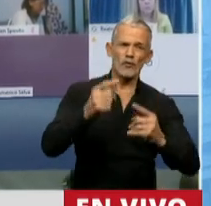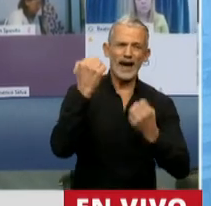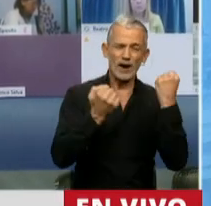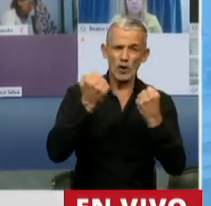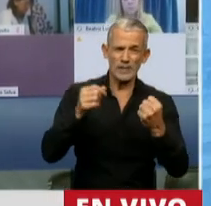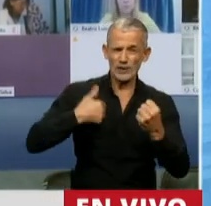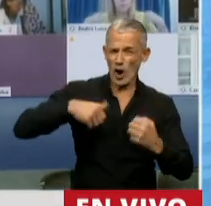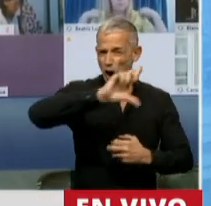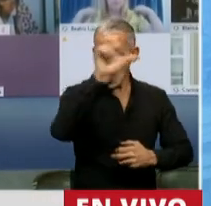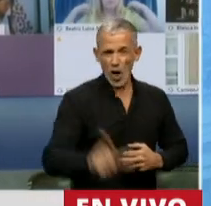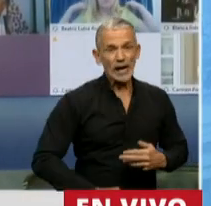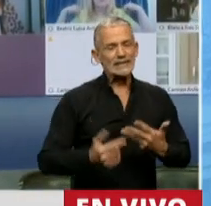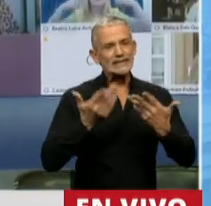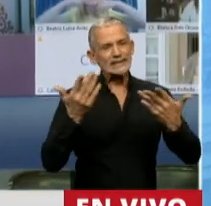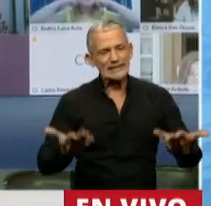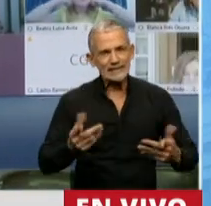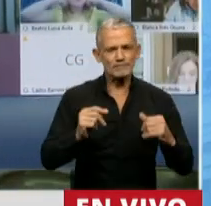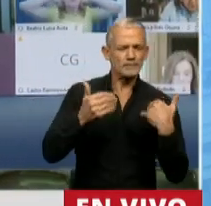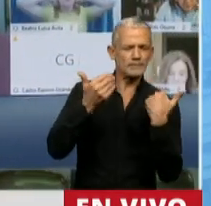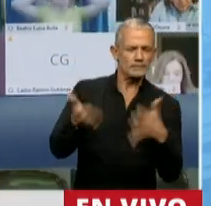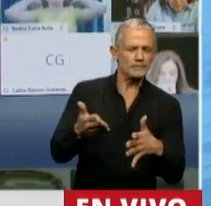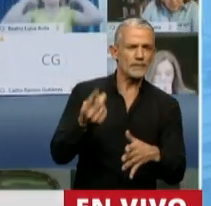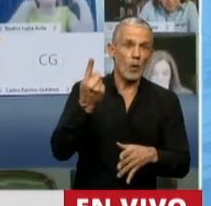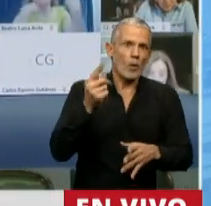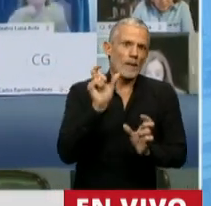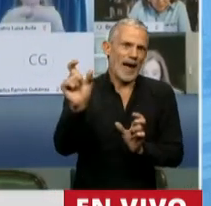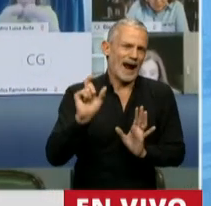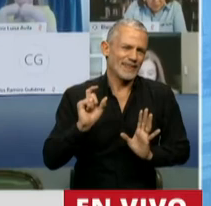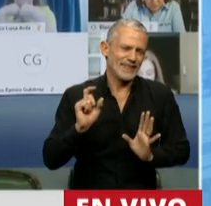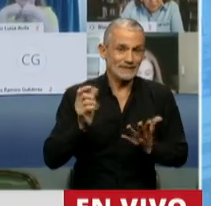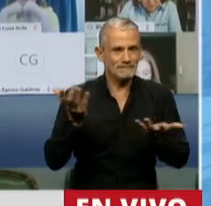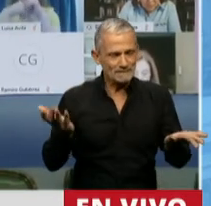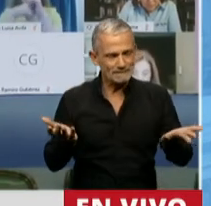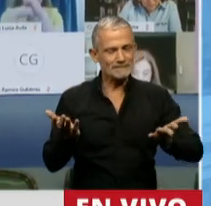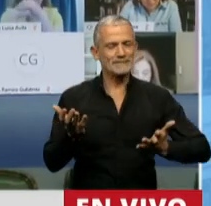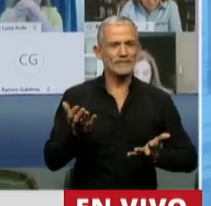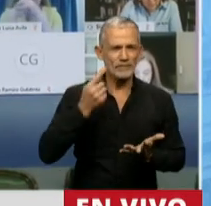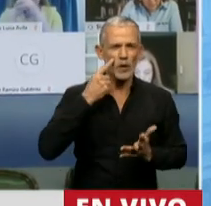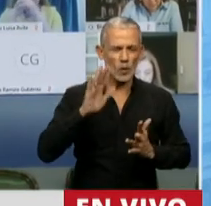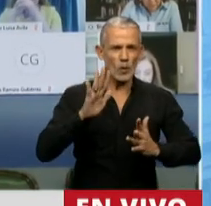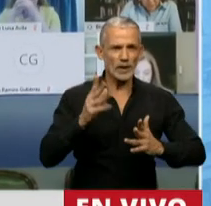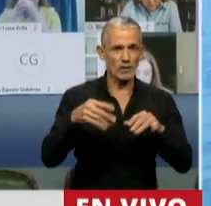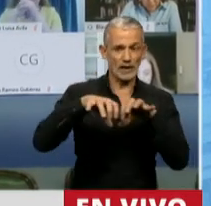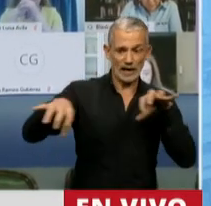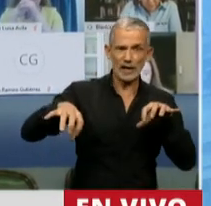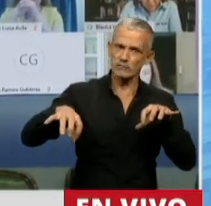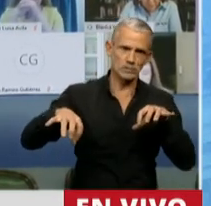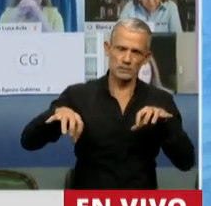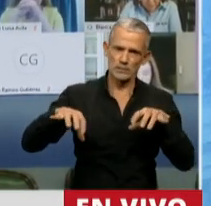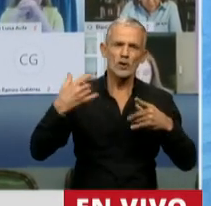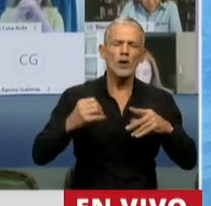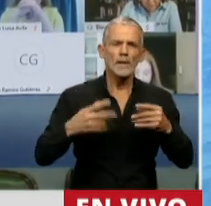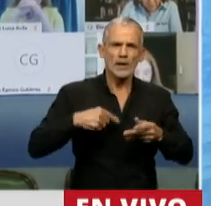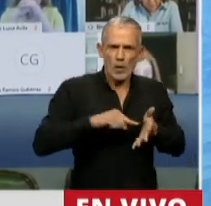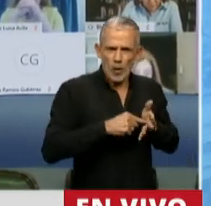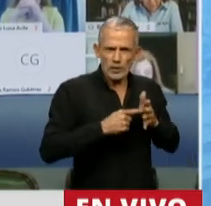todo el país, pase a sostener nada más que la de una parte del país. Y en esto la grieta está zanjada. Esto es centralismo versus interior,